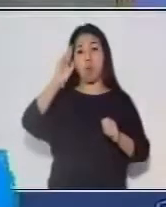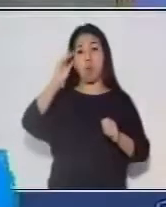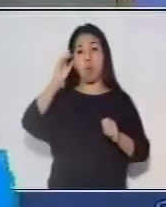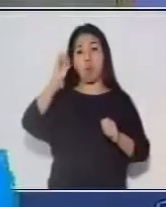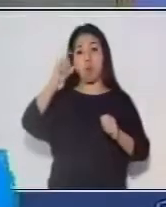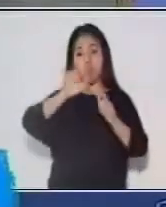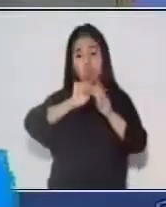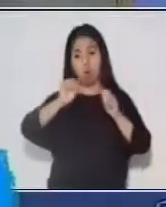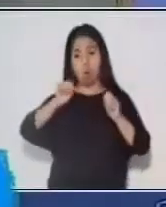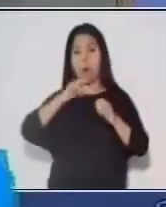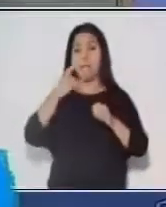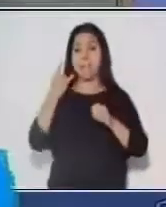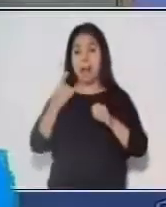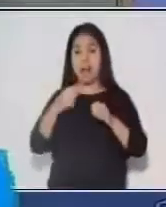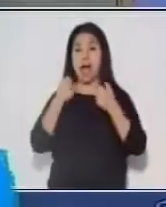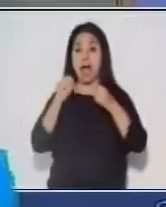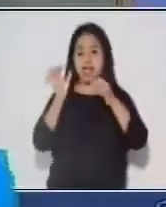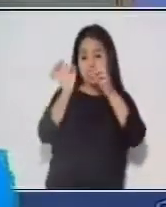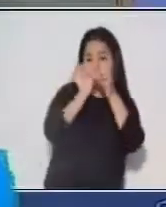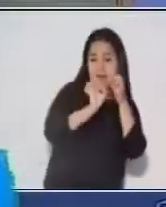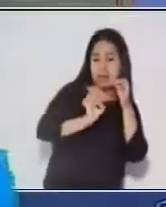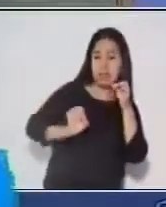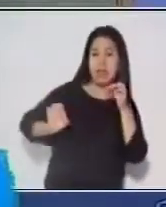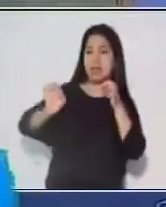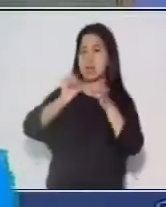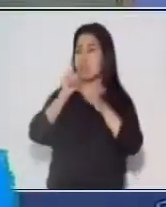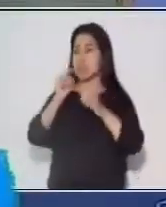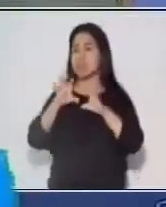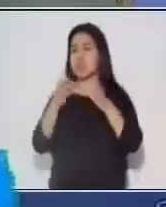elipse. Entonces vamos a ir recordando un poquito.